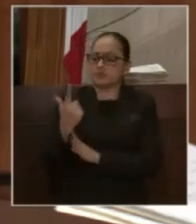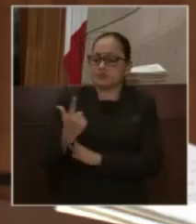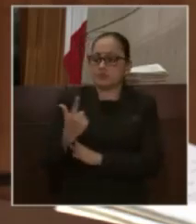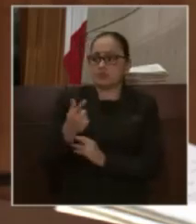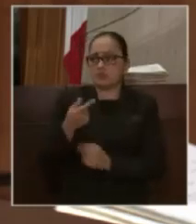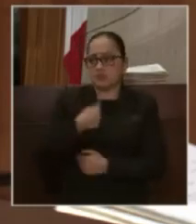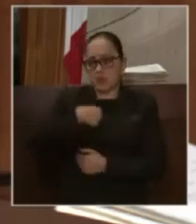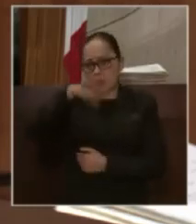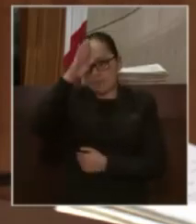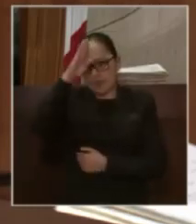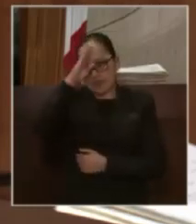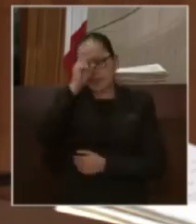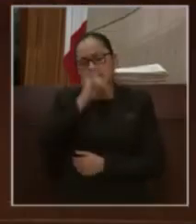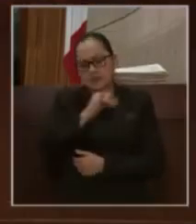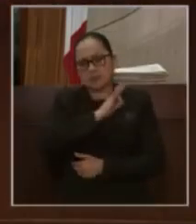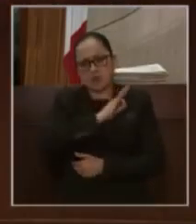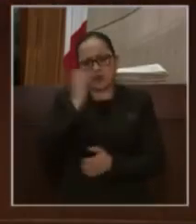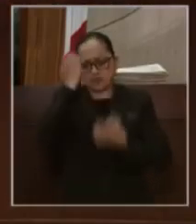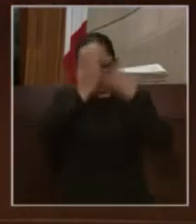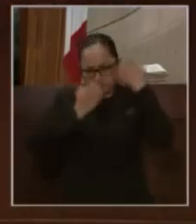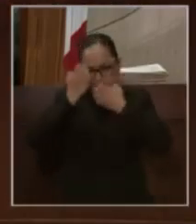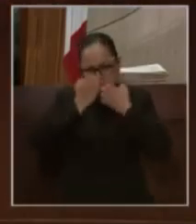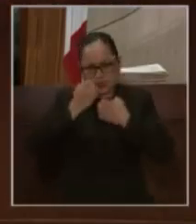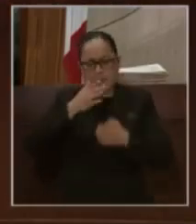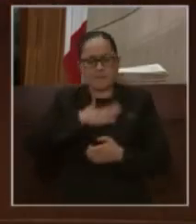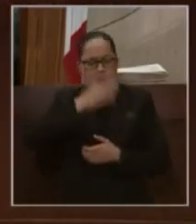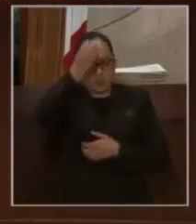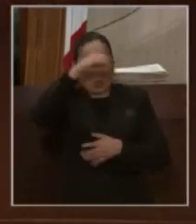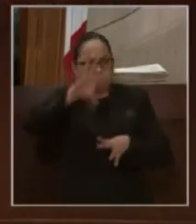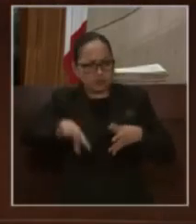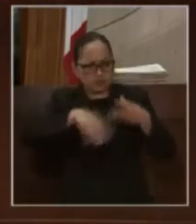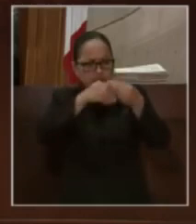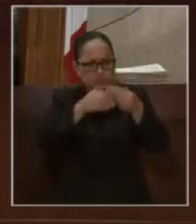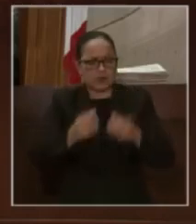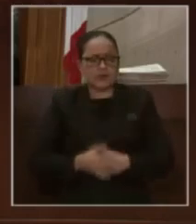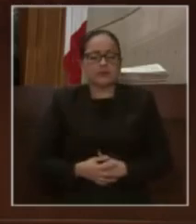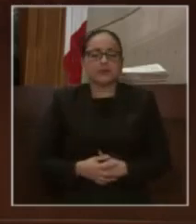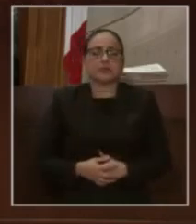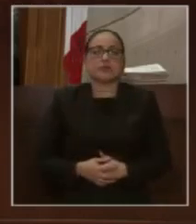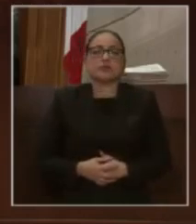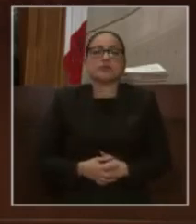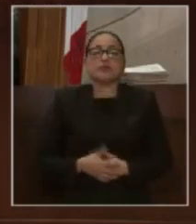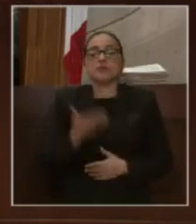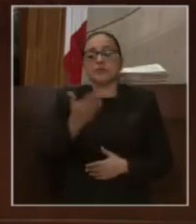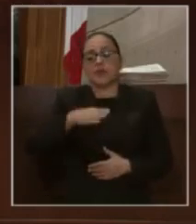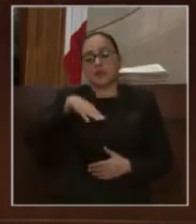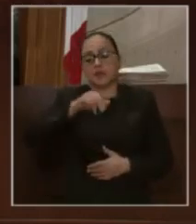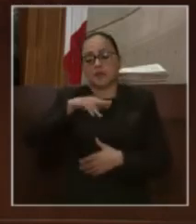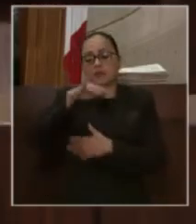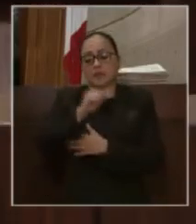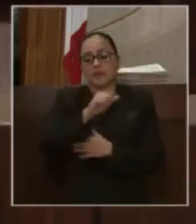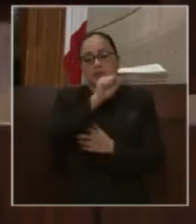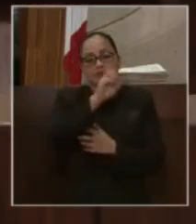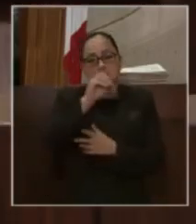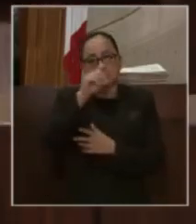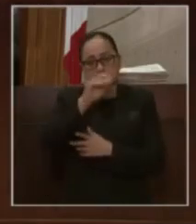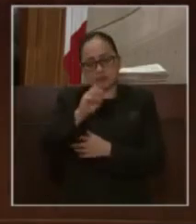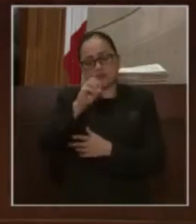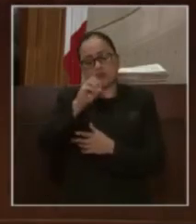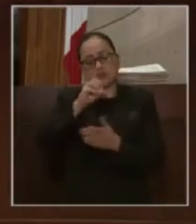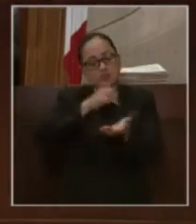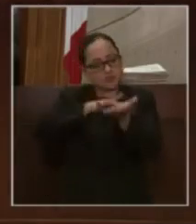donde considero que es procedente. Y presentaría un voto particular. Magistrada Mónica Lalizo Fregoso. A